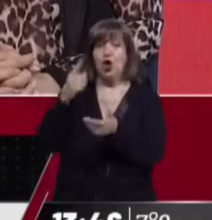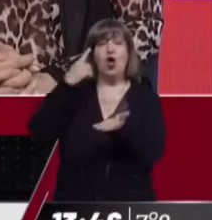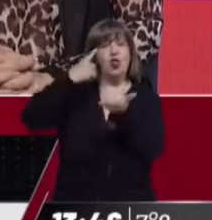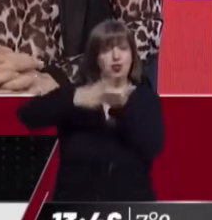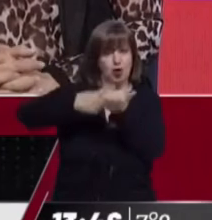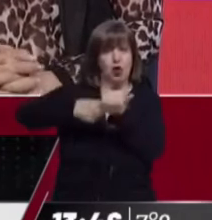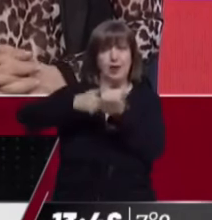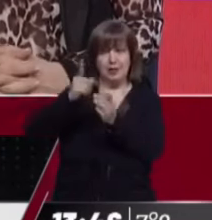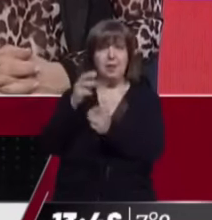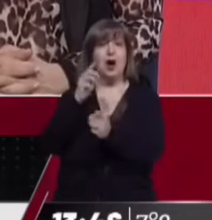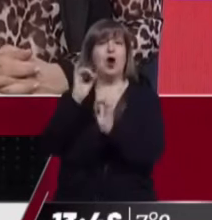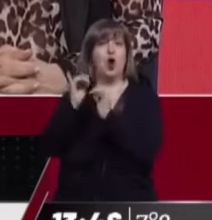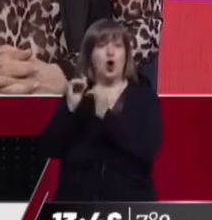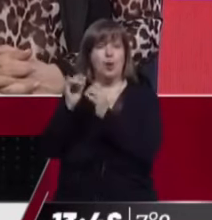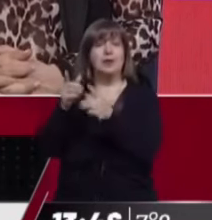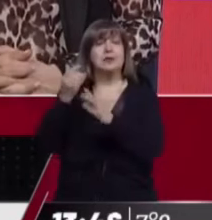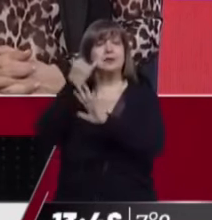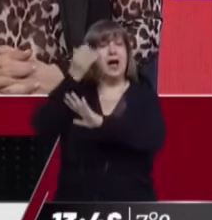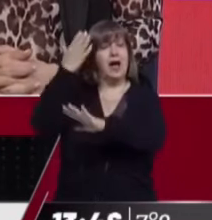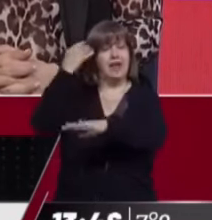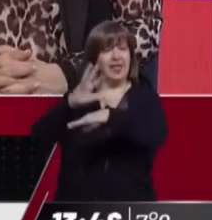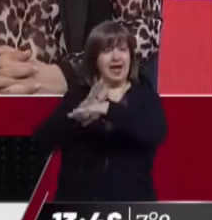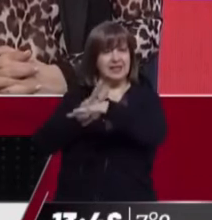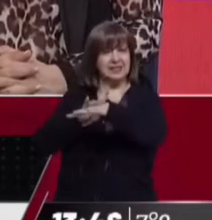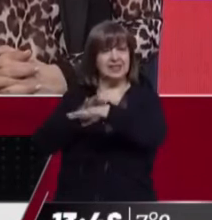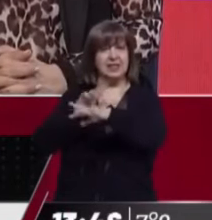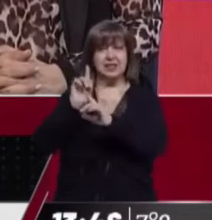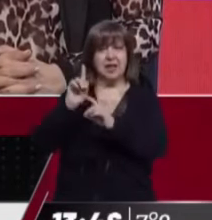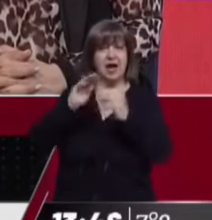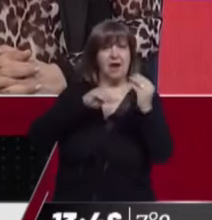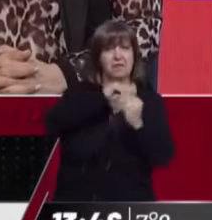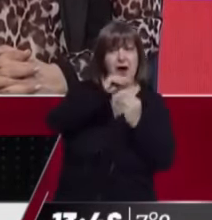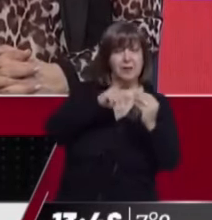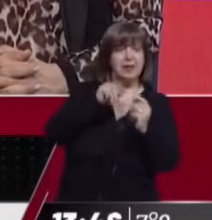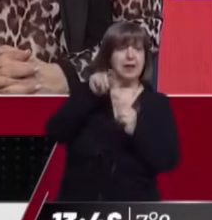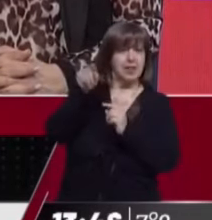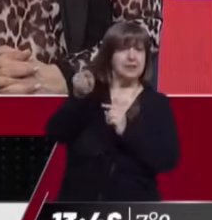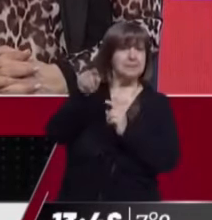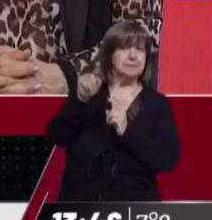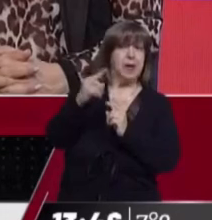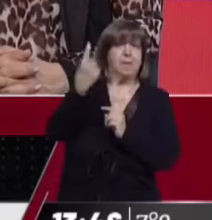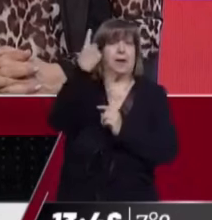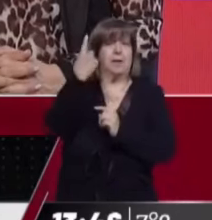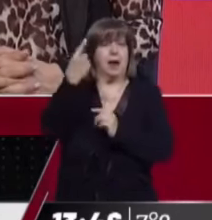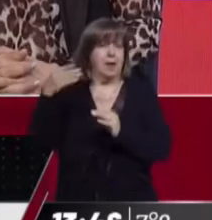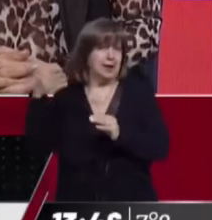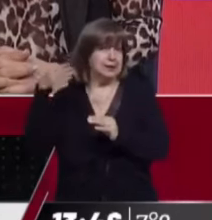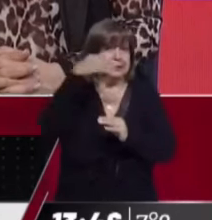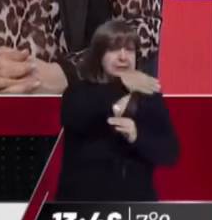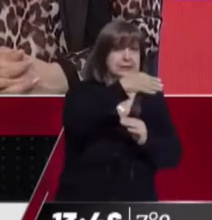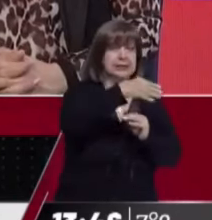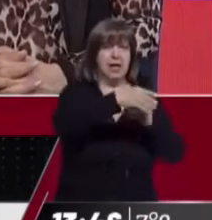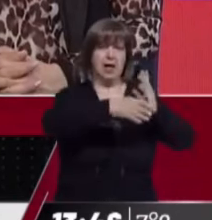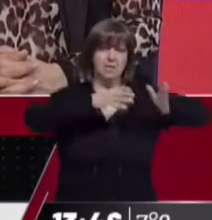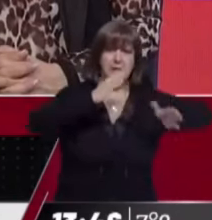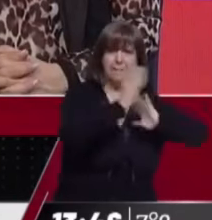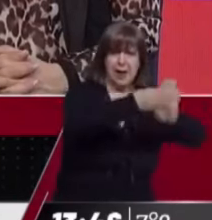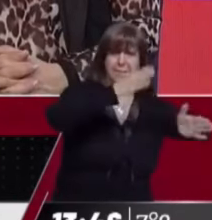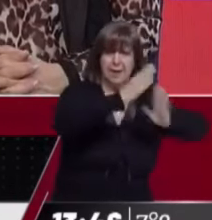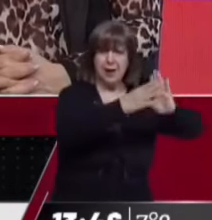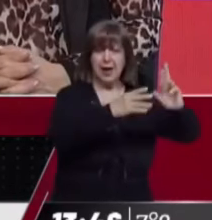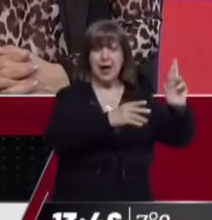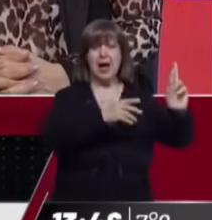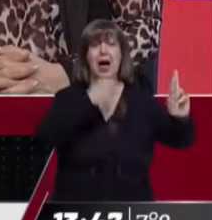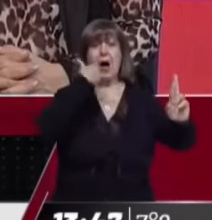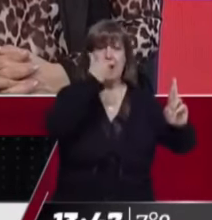hecho, pero también tiene varios antecedentes. De hecho, algunos familiares manifestaron que no es la primera vez que comete actos de violencia contra sus